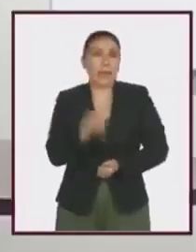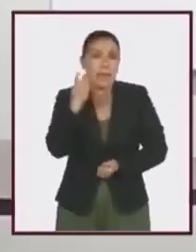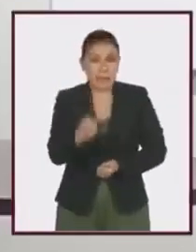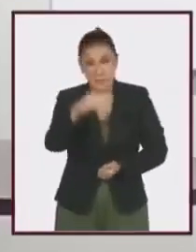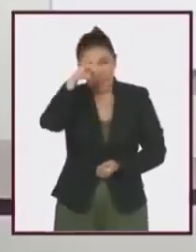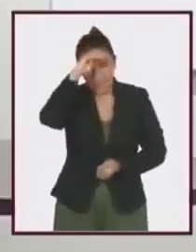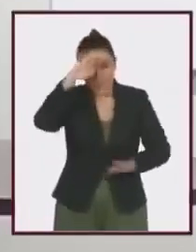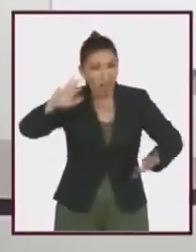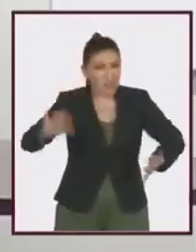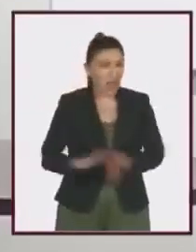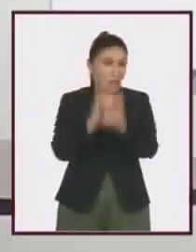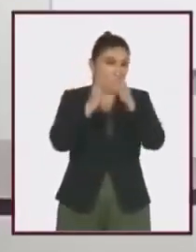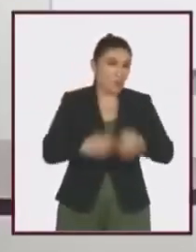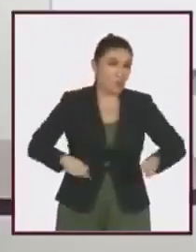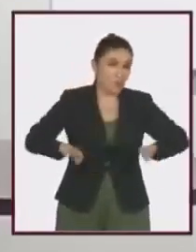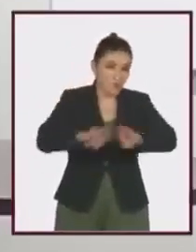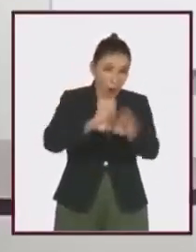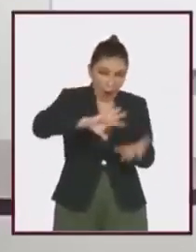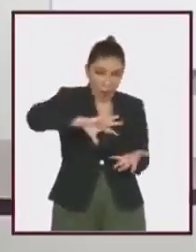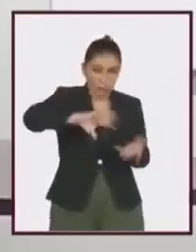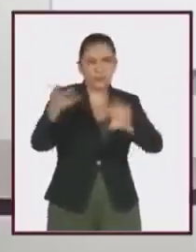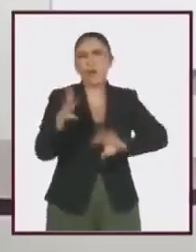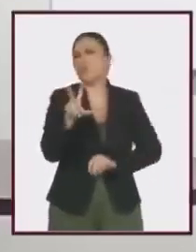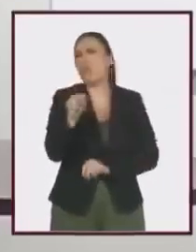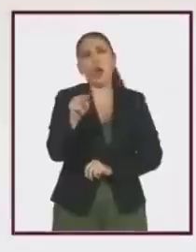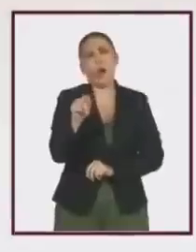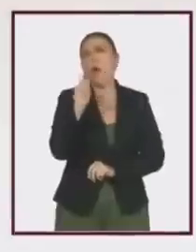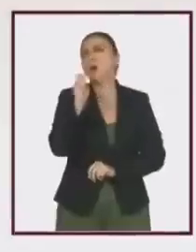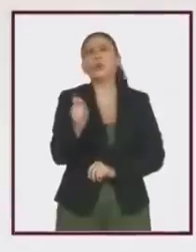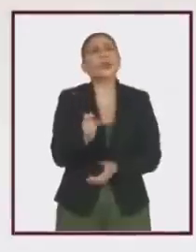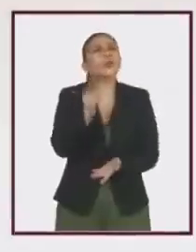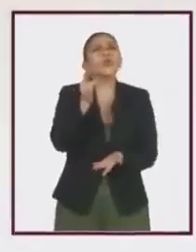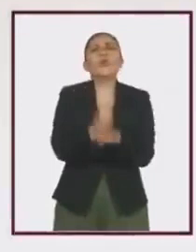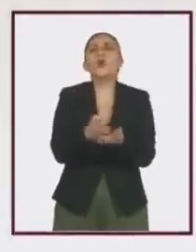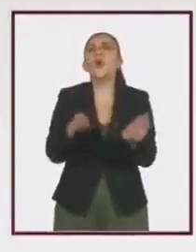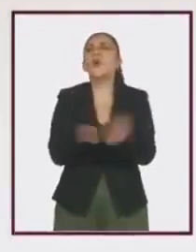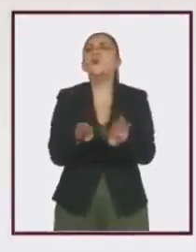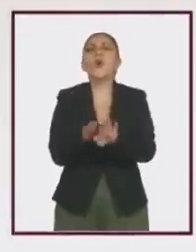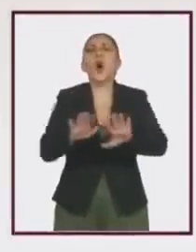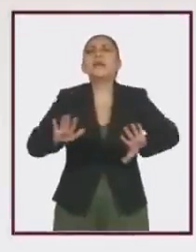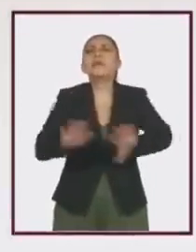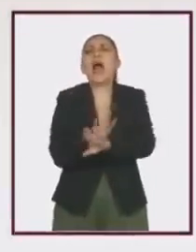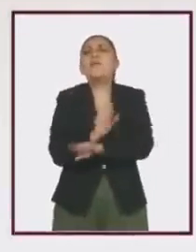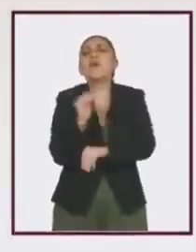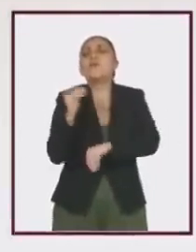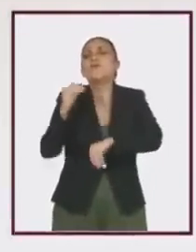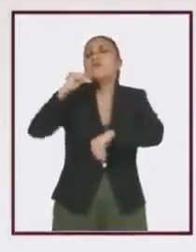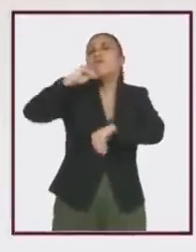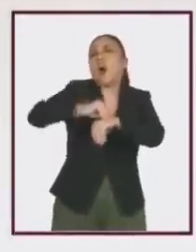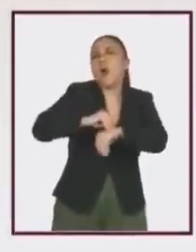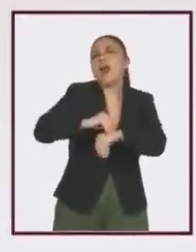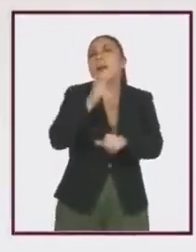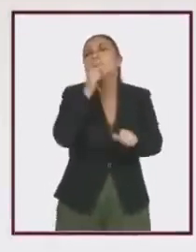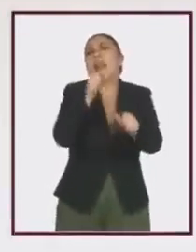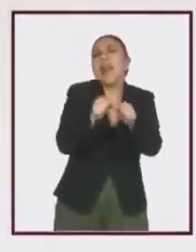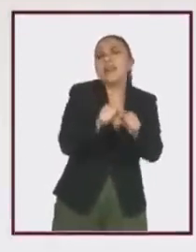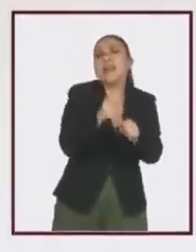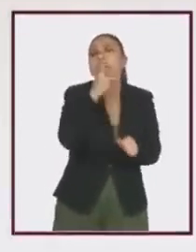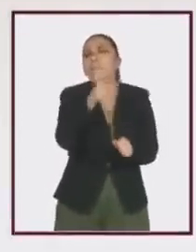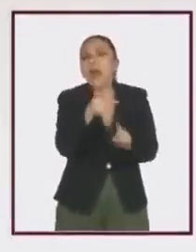cambios fundamentales, serán algunos cambios solamente de redacción en algunos casos y